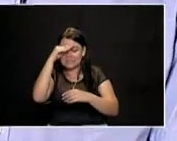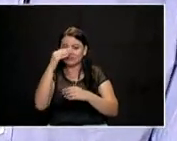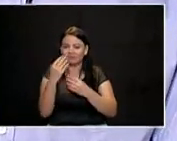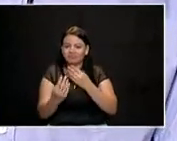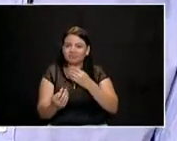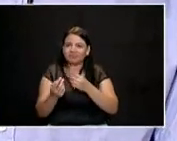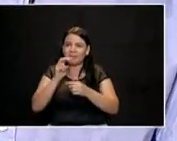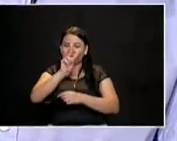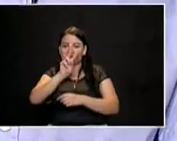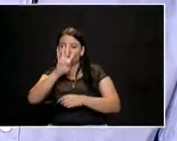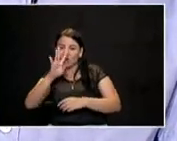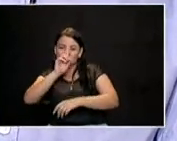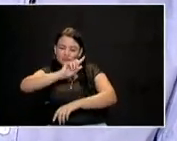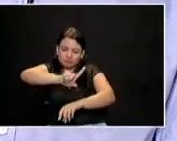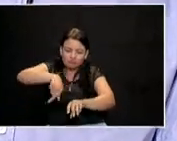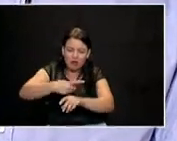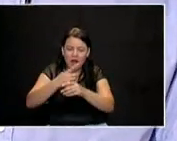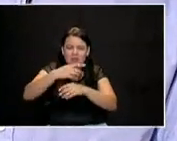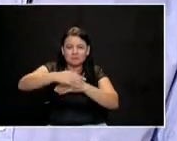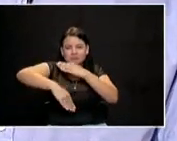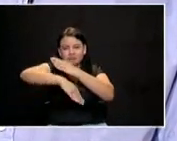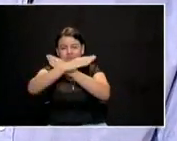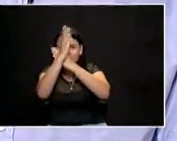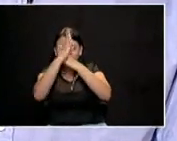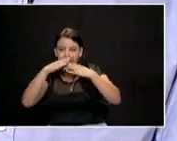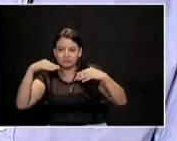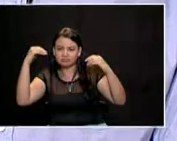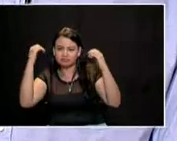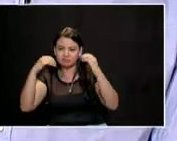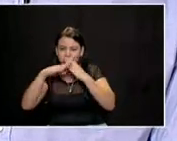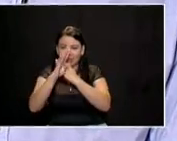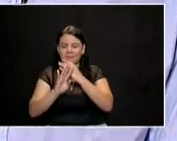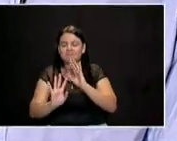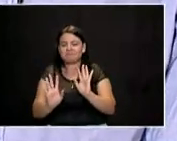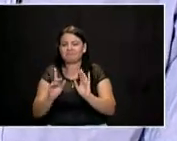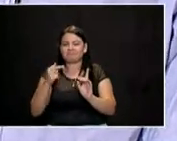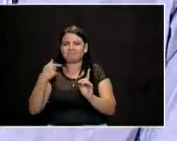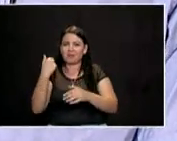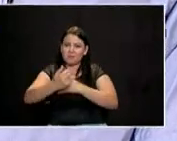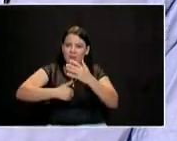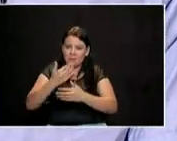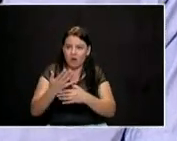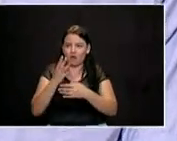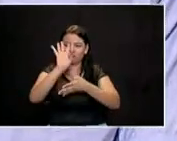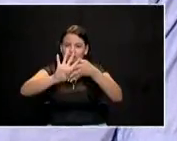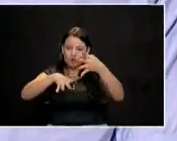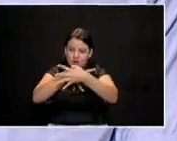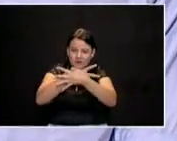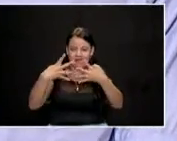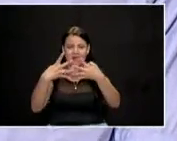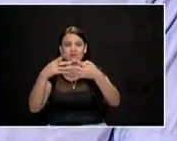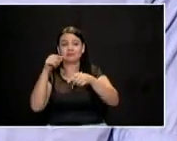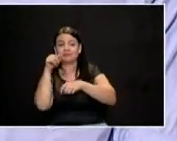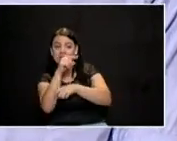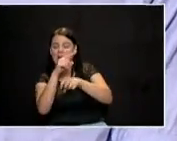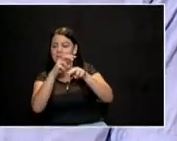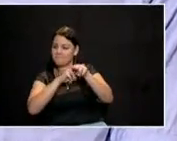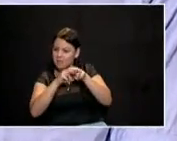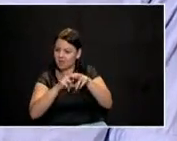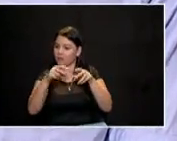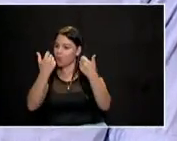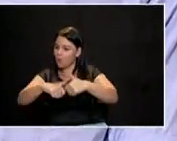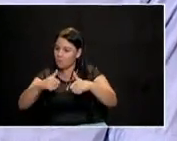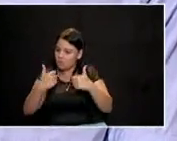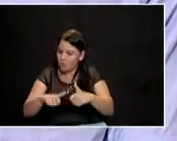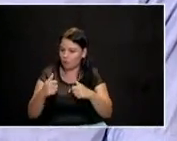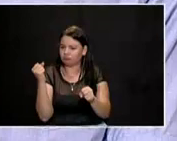proyecto que busca ir ampliando paulatinamente los horarios de los servicios y de todas